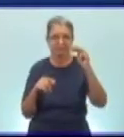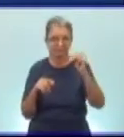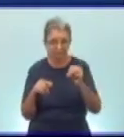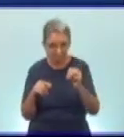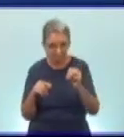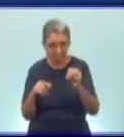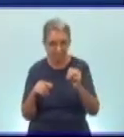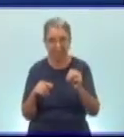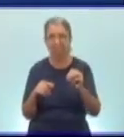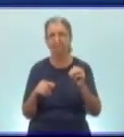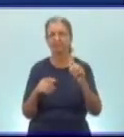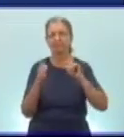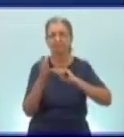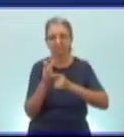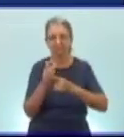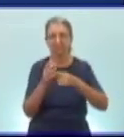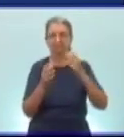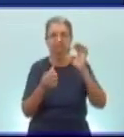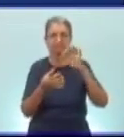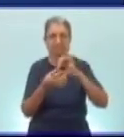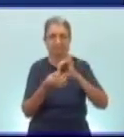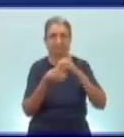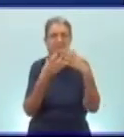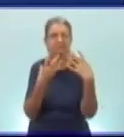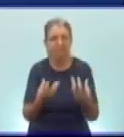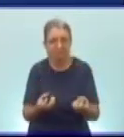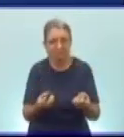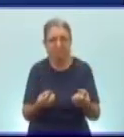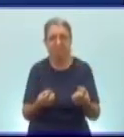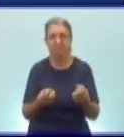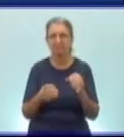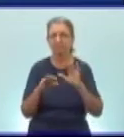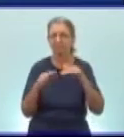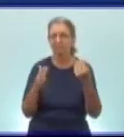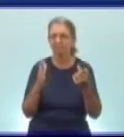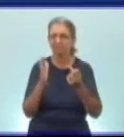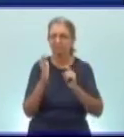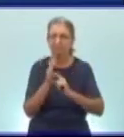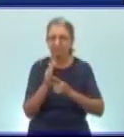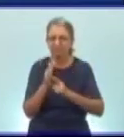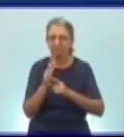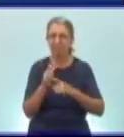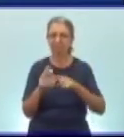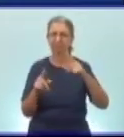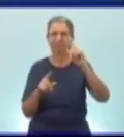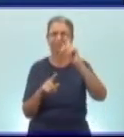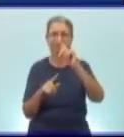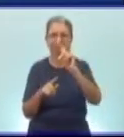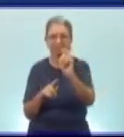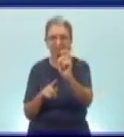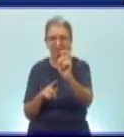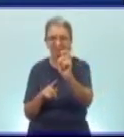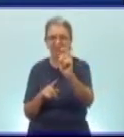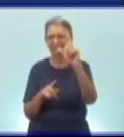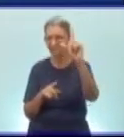tomando seguidamente el signo negativo, y bueno, pues por la elongación, dígase la distancia